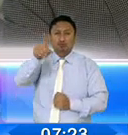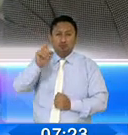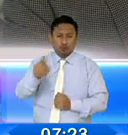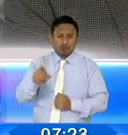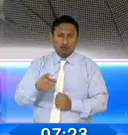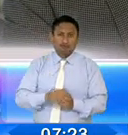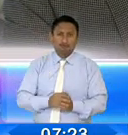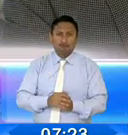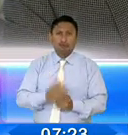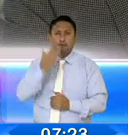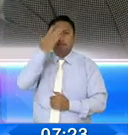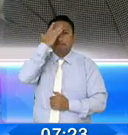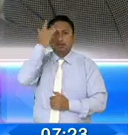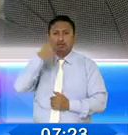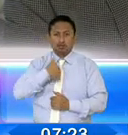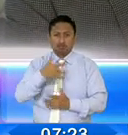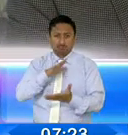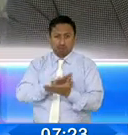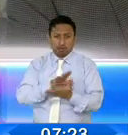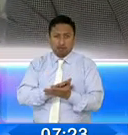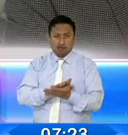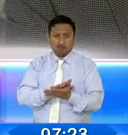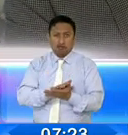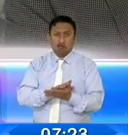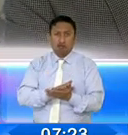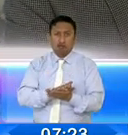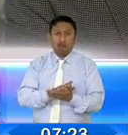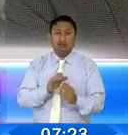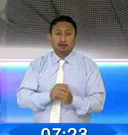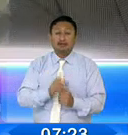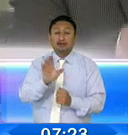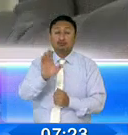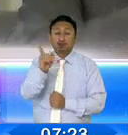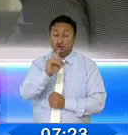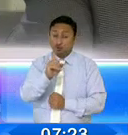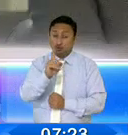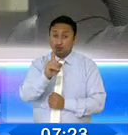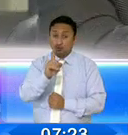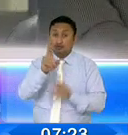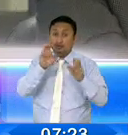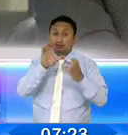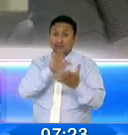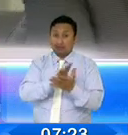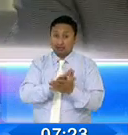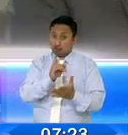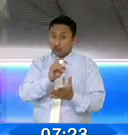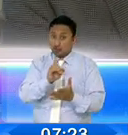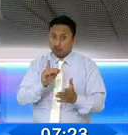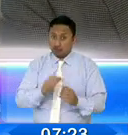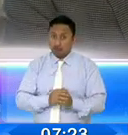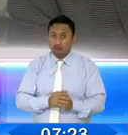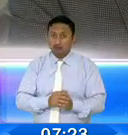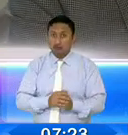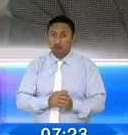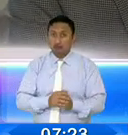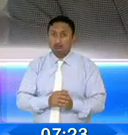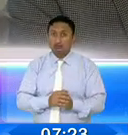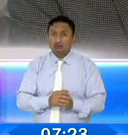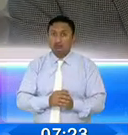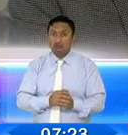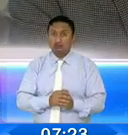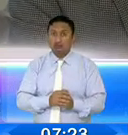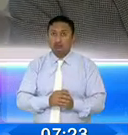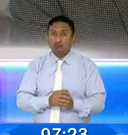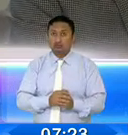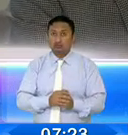estar tranquilos. No hablo de estar tranquilos, sino de ir en una normativa. No podemos estar tranquilos cuando